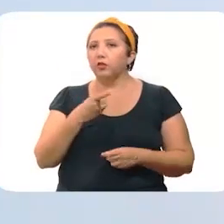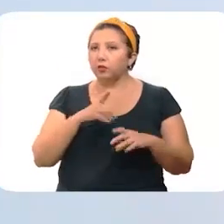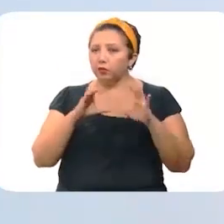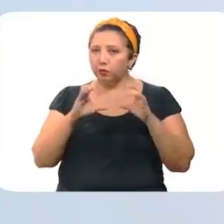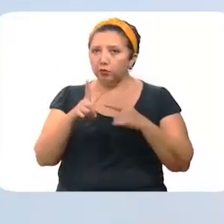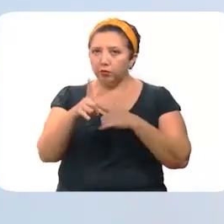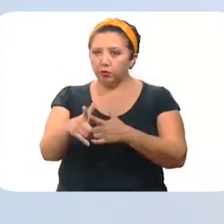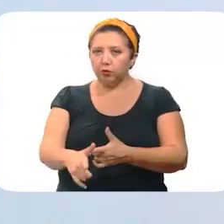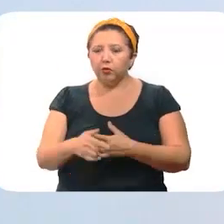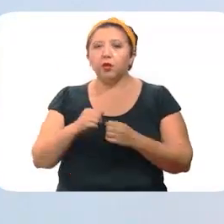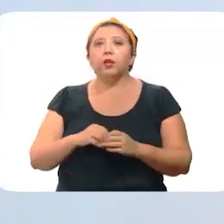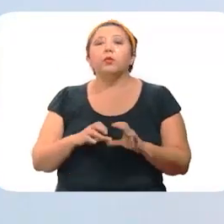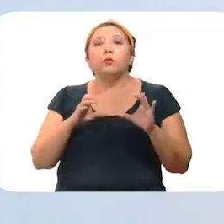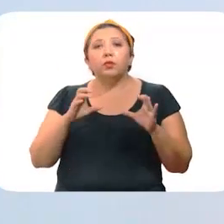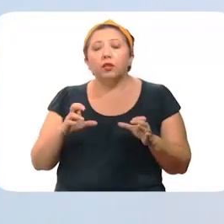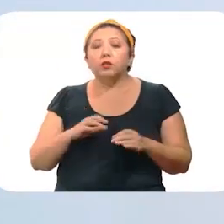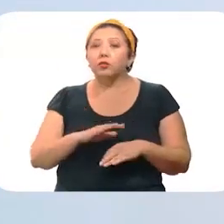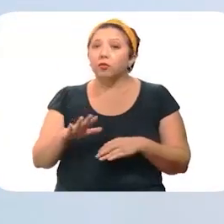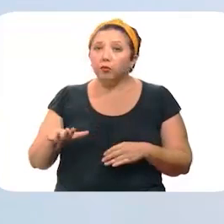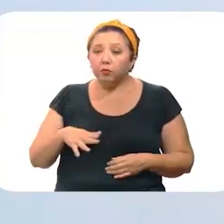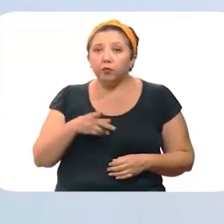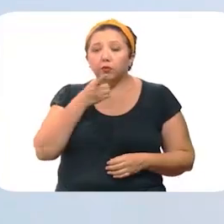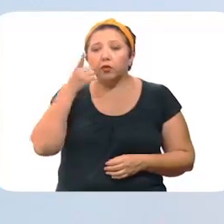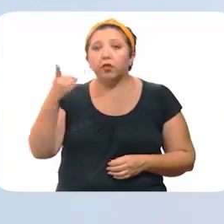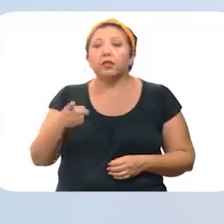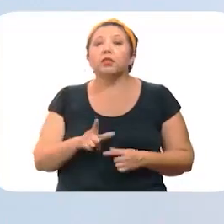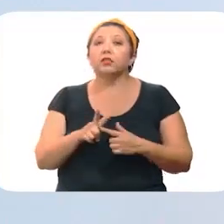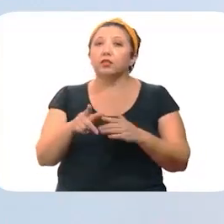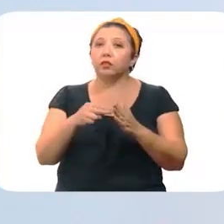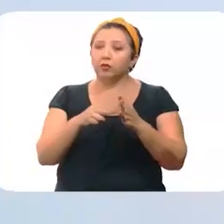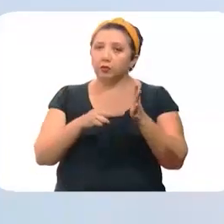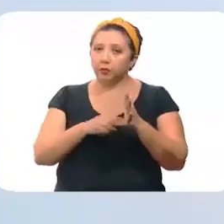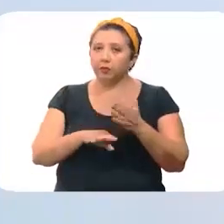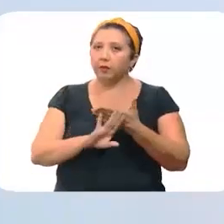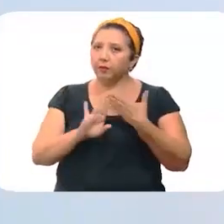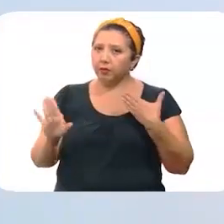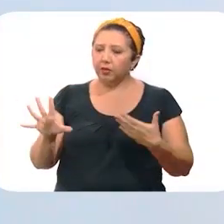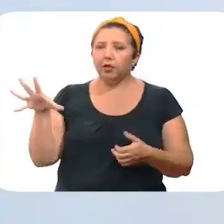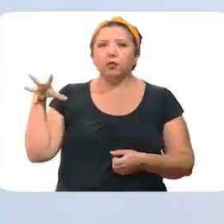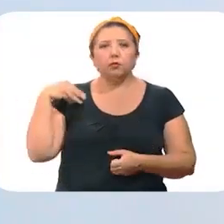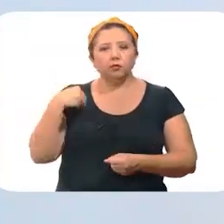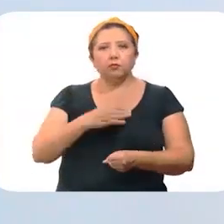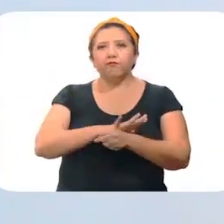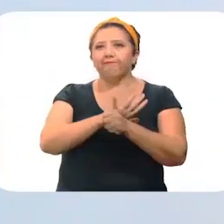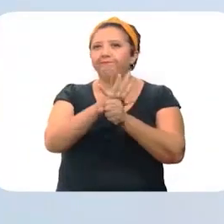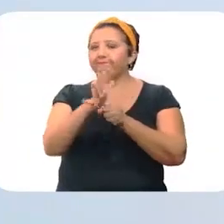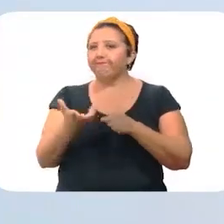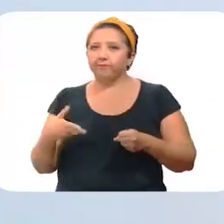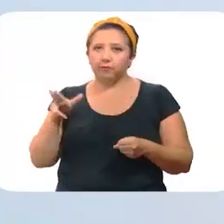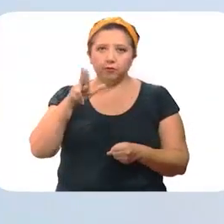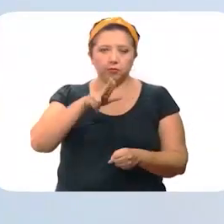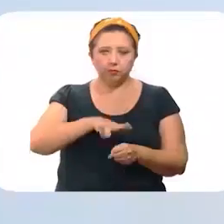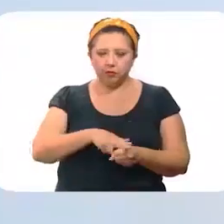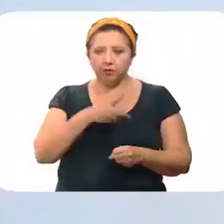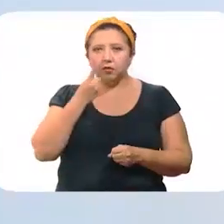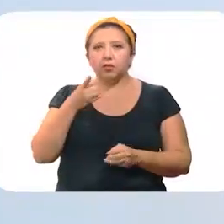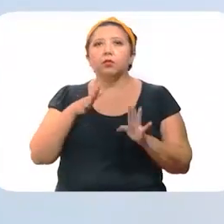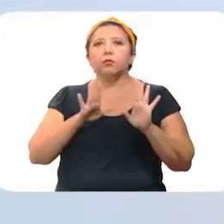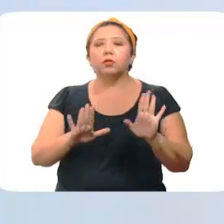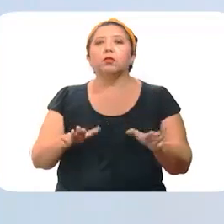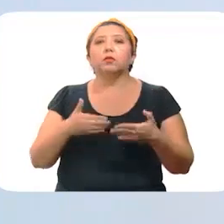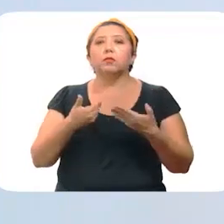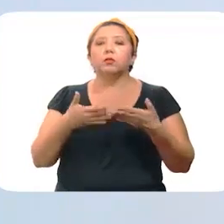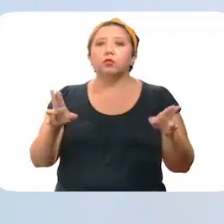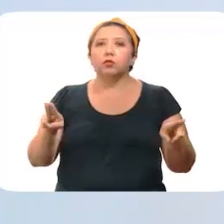la guardia y continuar actuando con responsabilidad y siguiendo las medidas sanitarias, para evitar comprometer nuestra capacidad hospitalaria e interrumpir